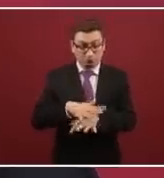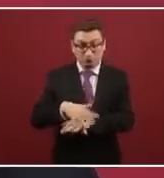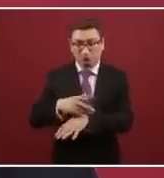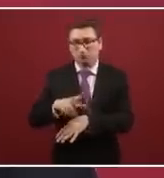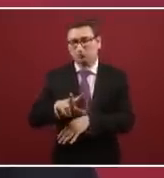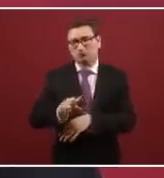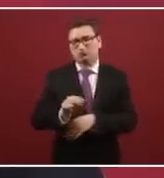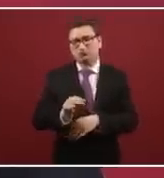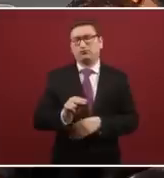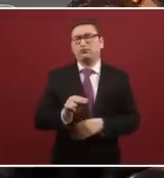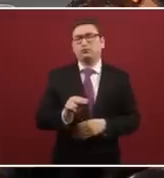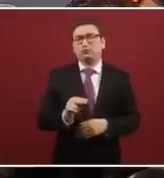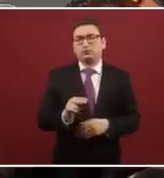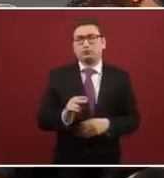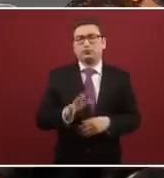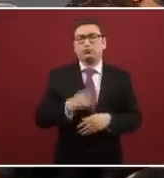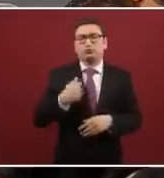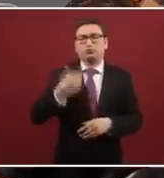no